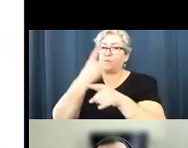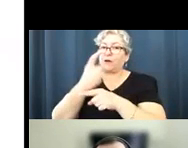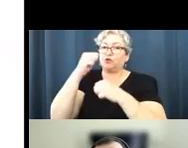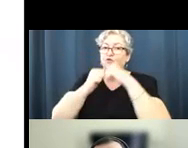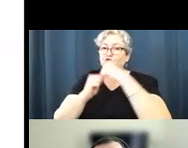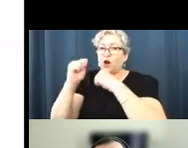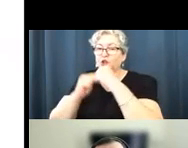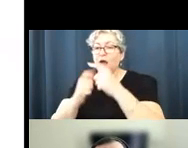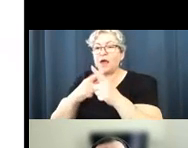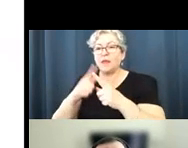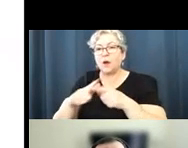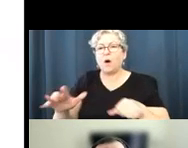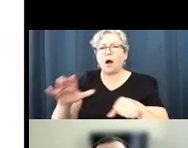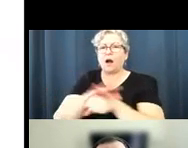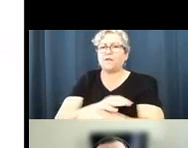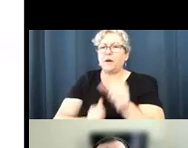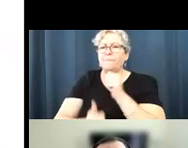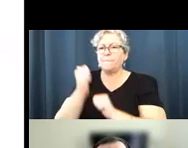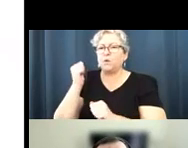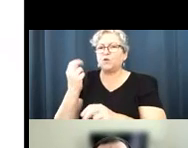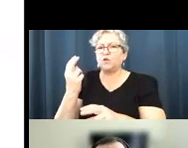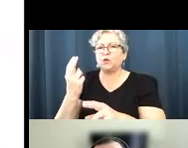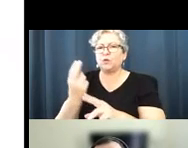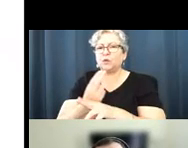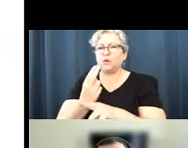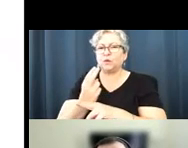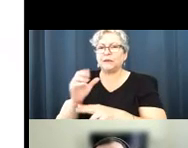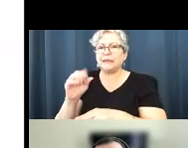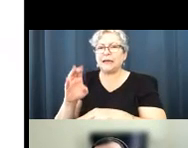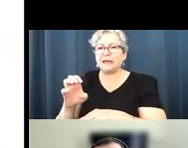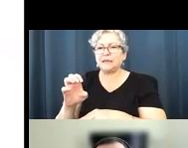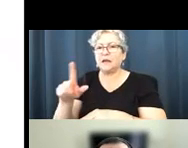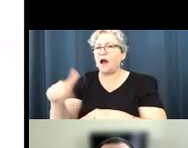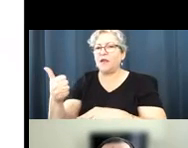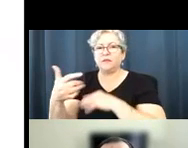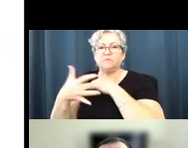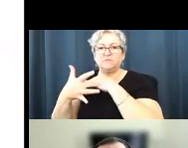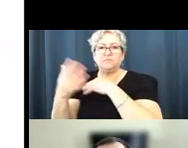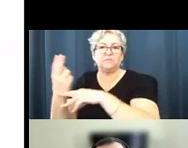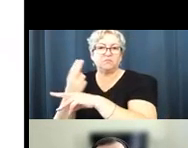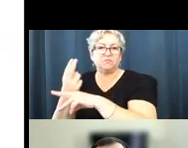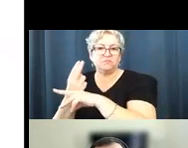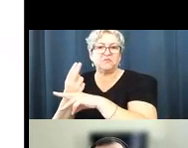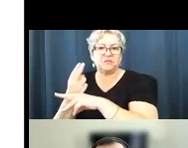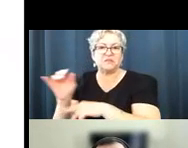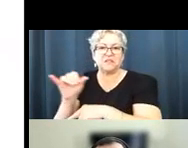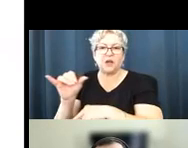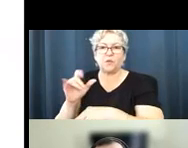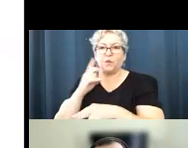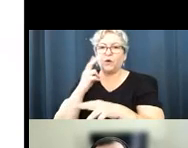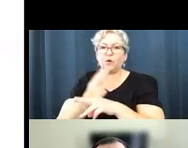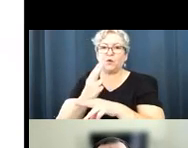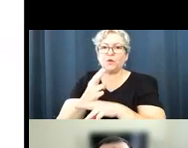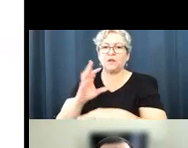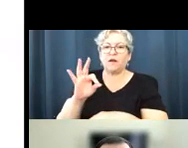screen, tiene que estar todo marcado y estructurado correctamente. technology also use. So y usan todas las otras